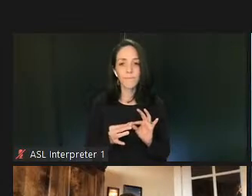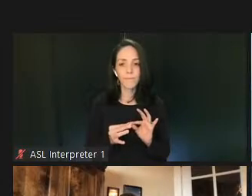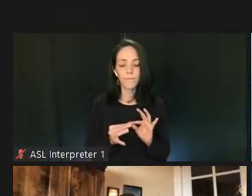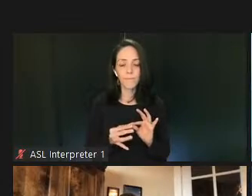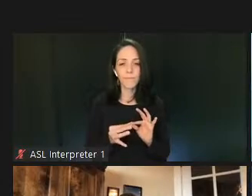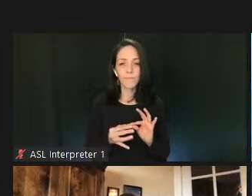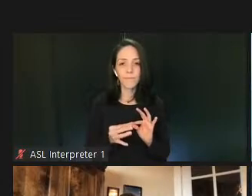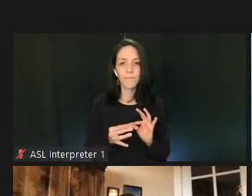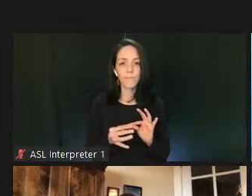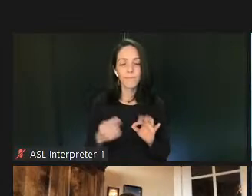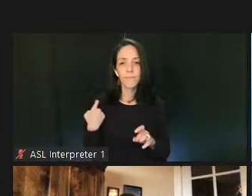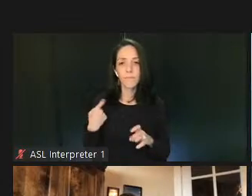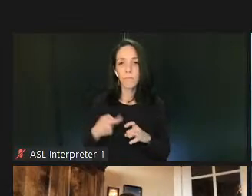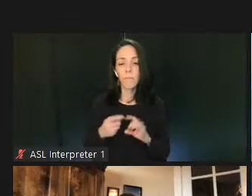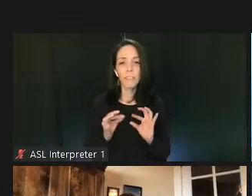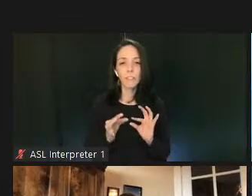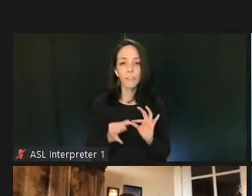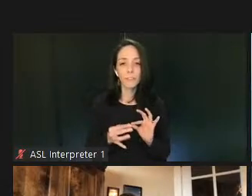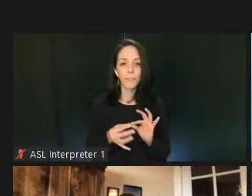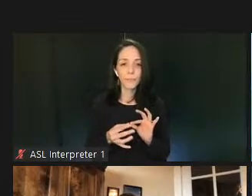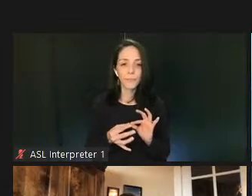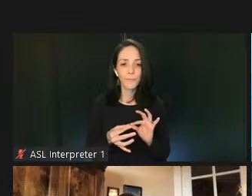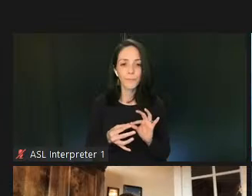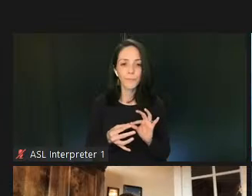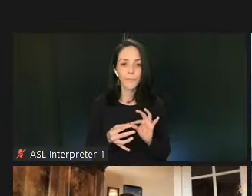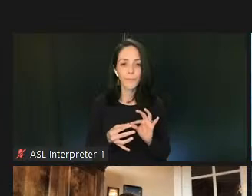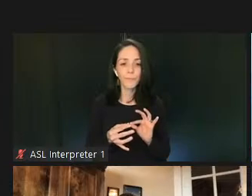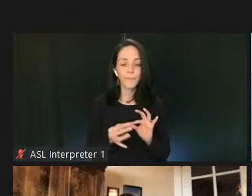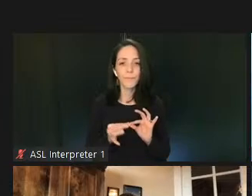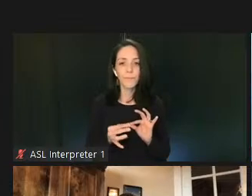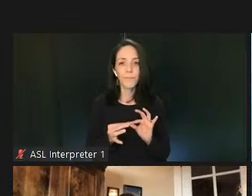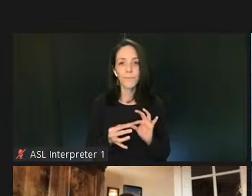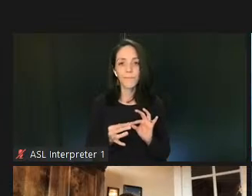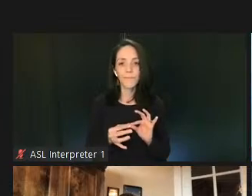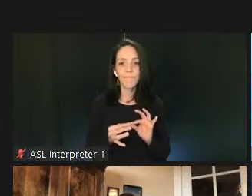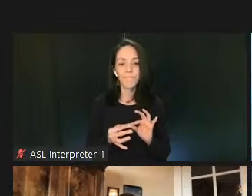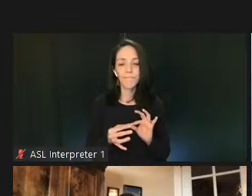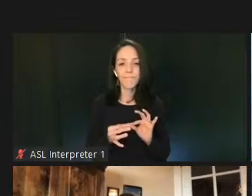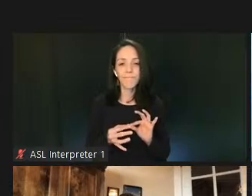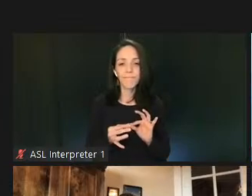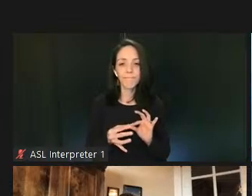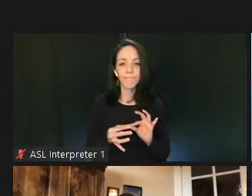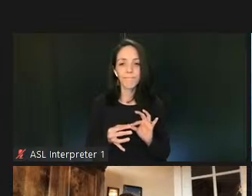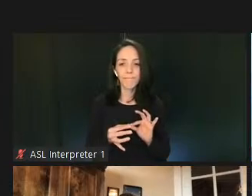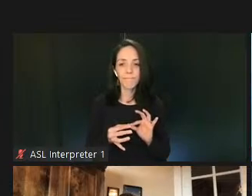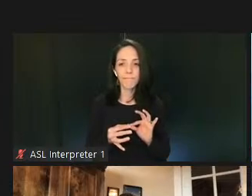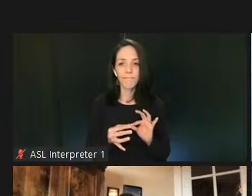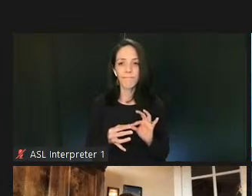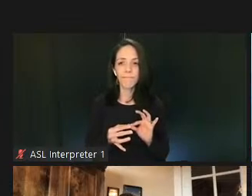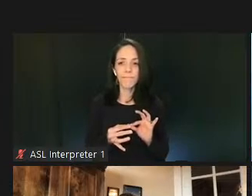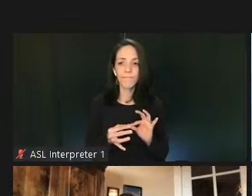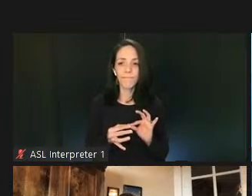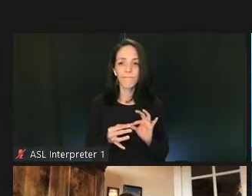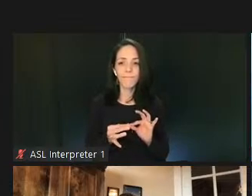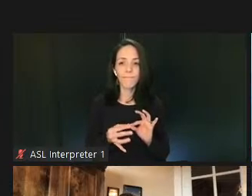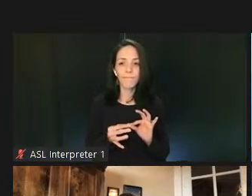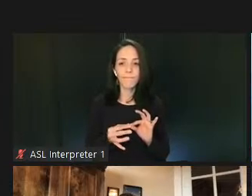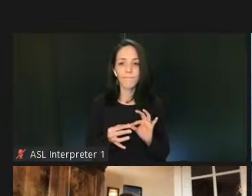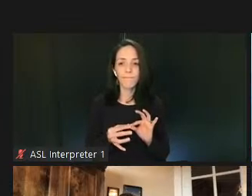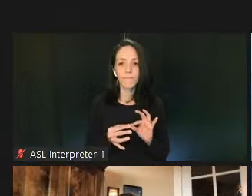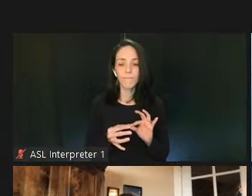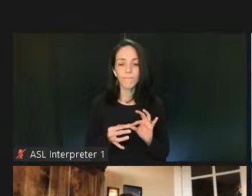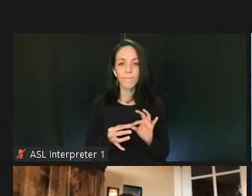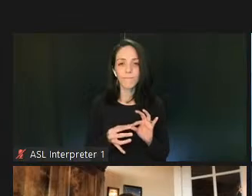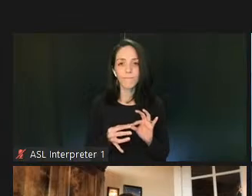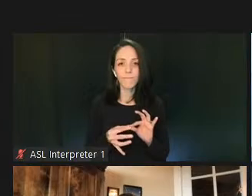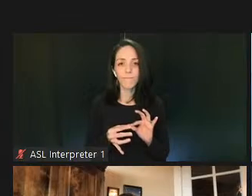derecha de su pantalla y seleccione el idioma que prefiere escuchar. Si desea escuchar la reunión en inglés, seleccione inglés, o